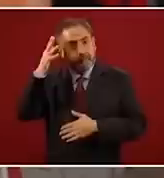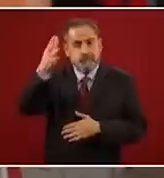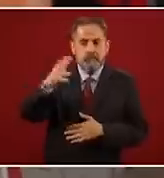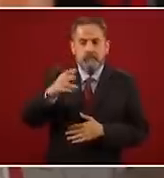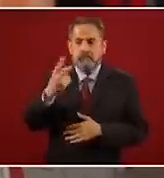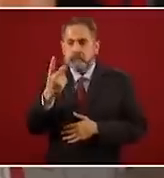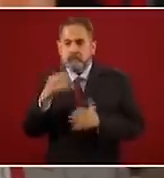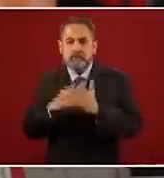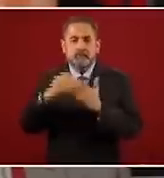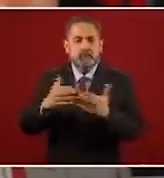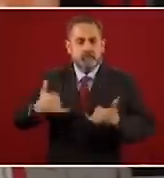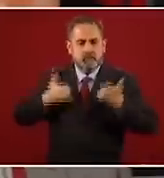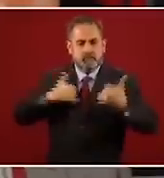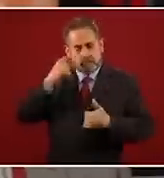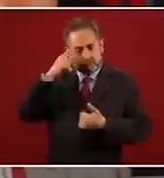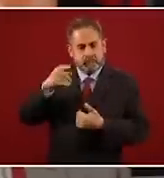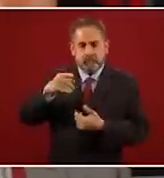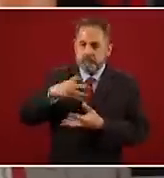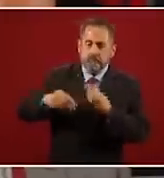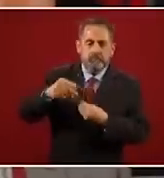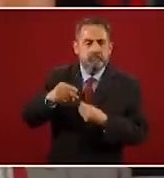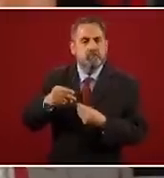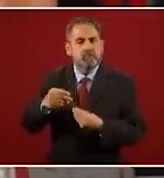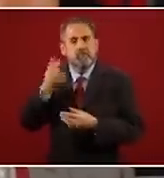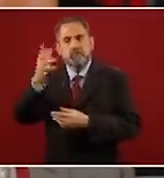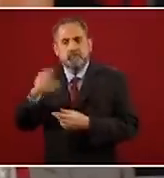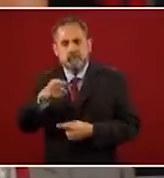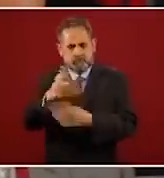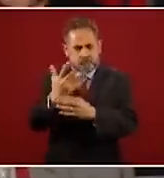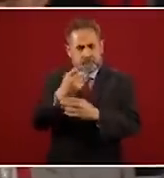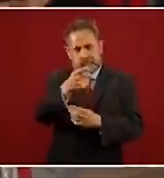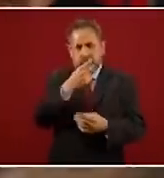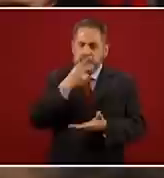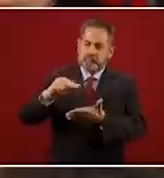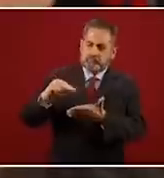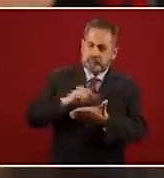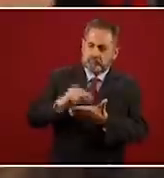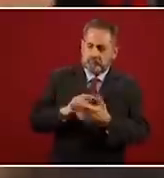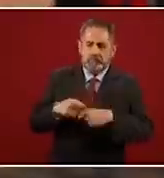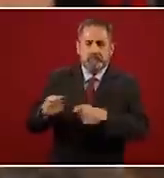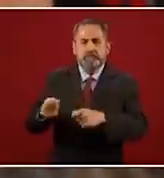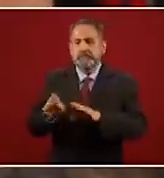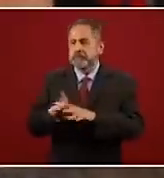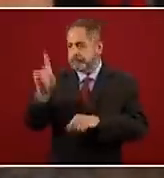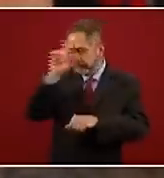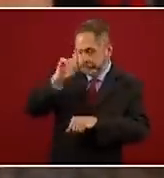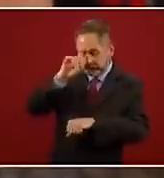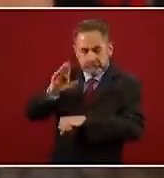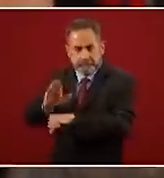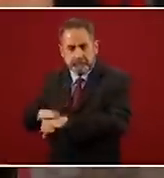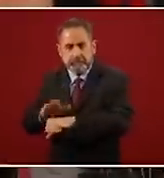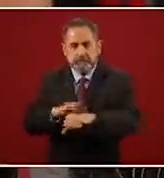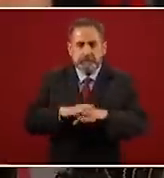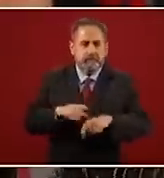en Jóvenes Construyendo el Futuro, y que usted de puño y letra va a firmar estas una especie de recomendación